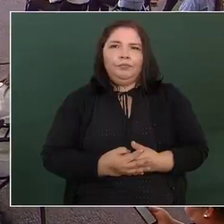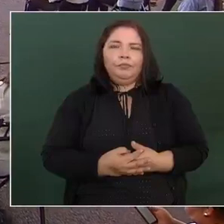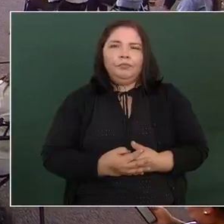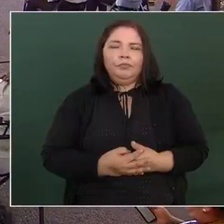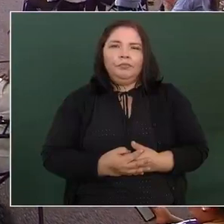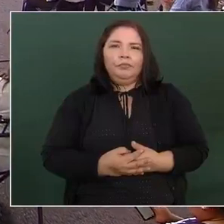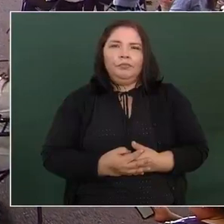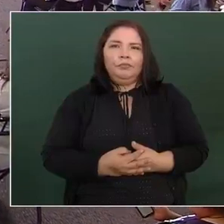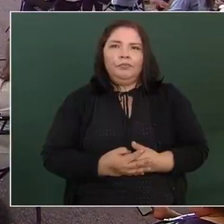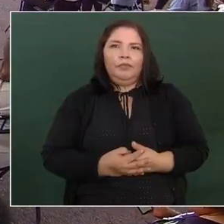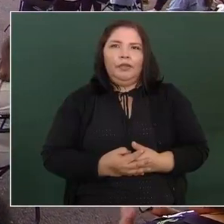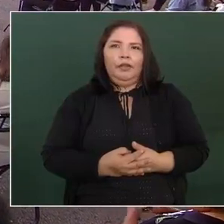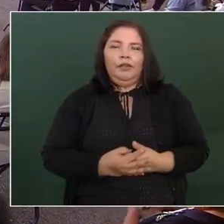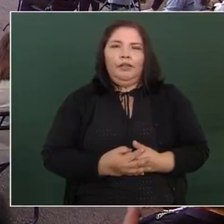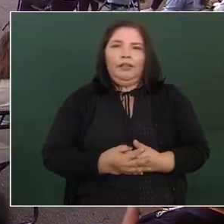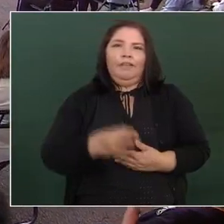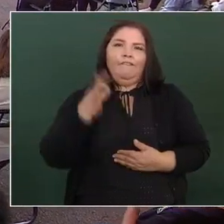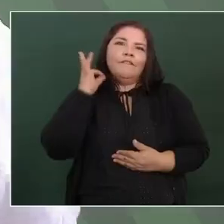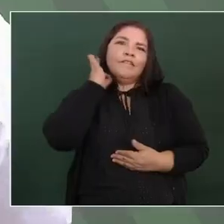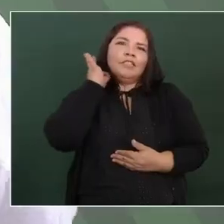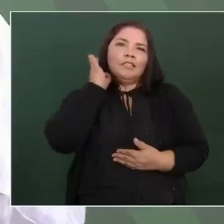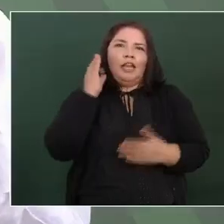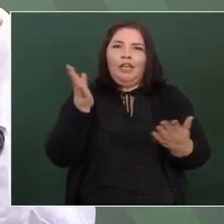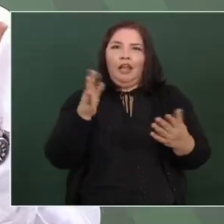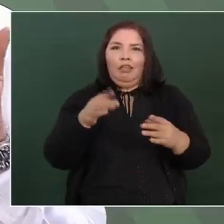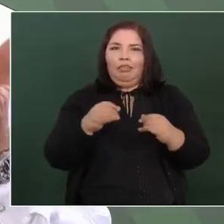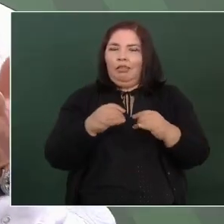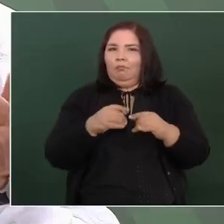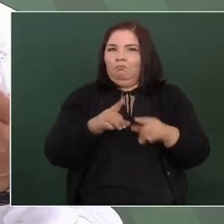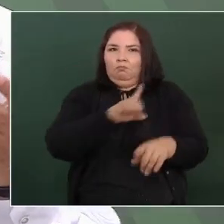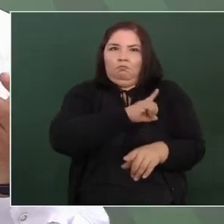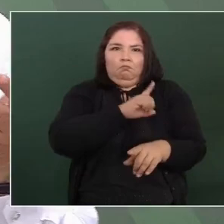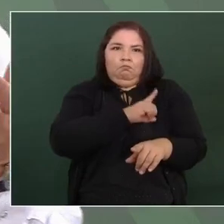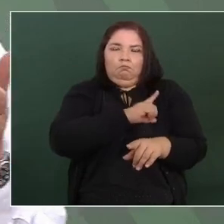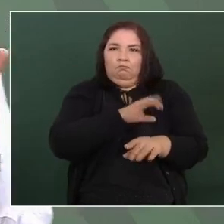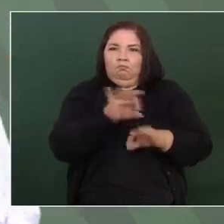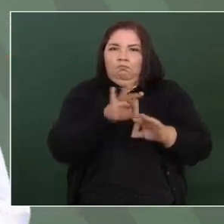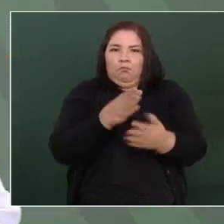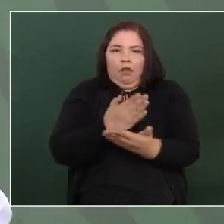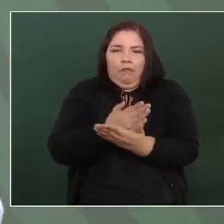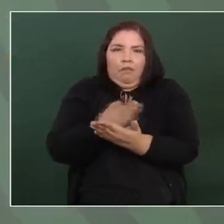la Fiscalía es autónoma.